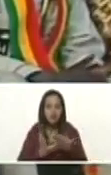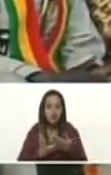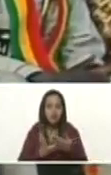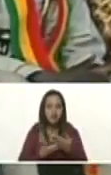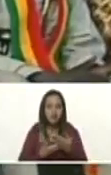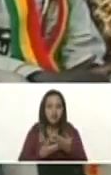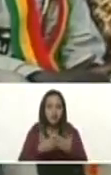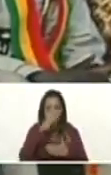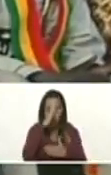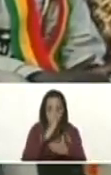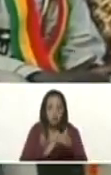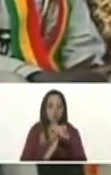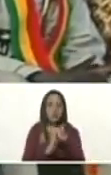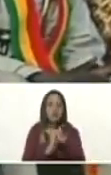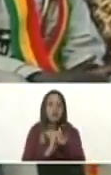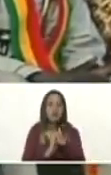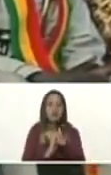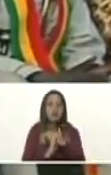humildemente